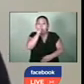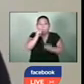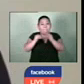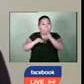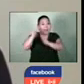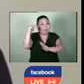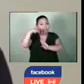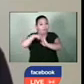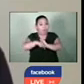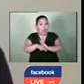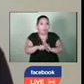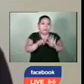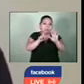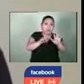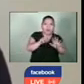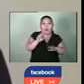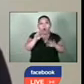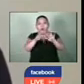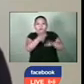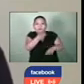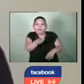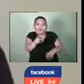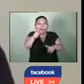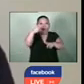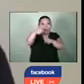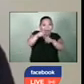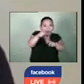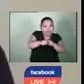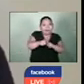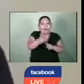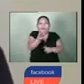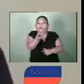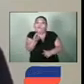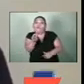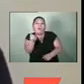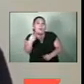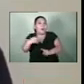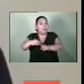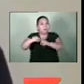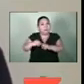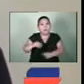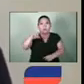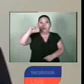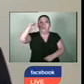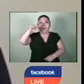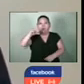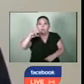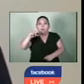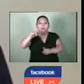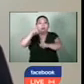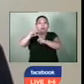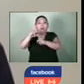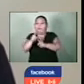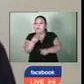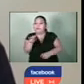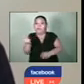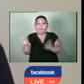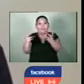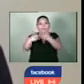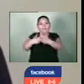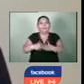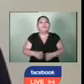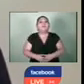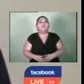longitud de 6, 8 o más caracteres, que incluya caracteres especiales, mayúsculas, minúsculas y números.